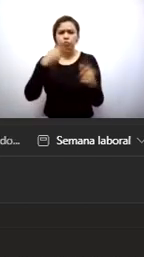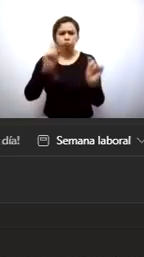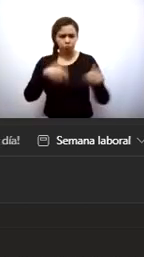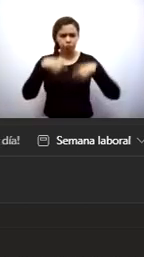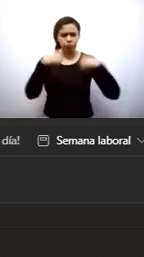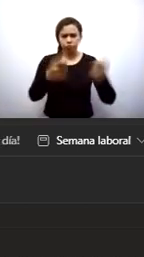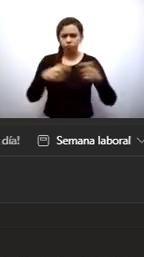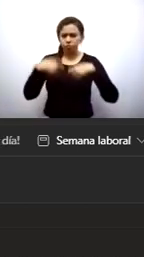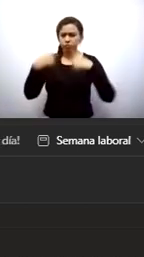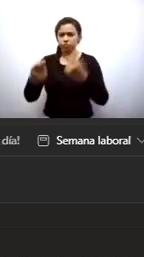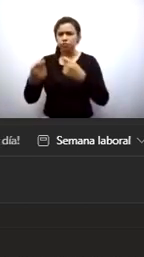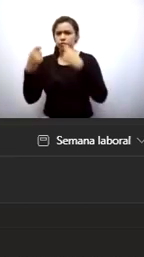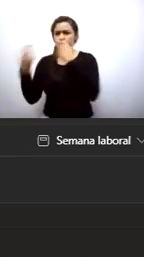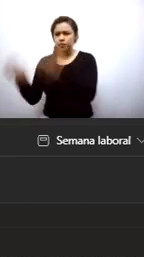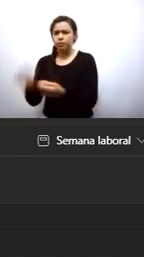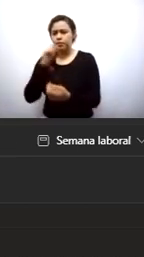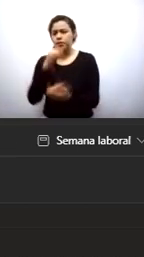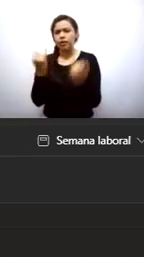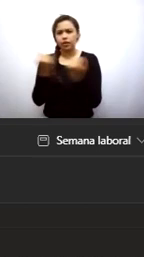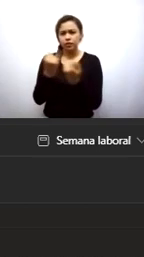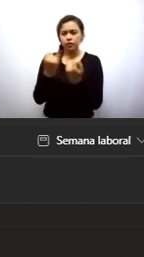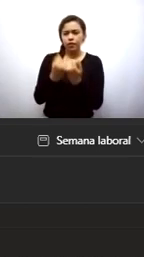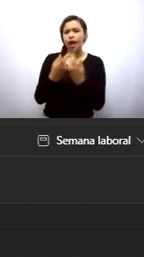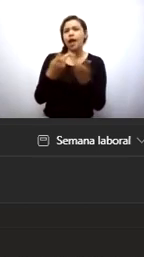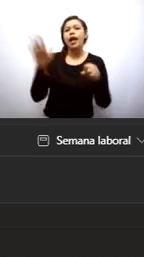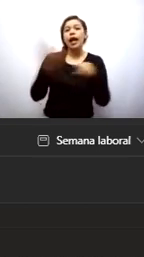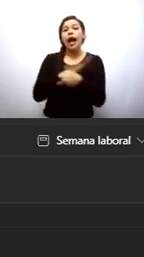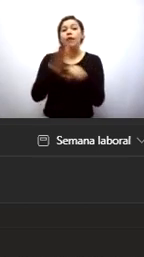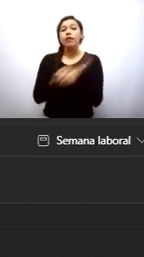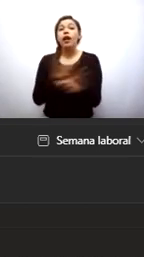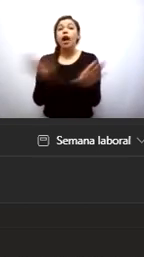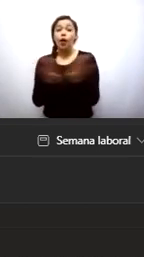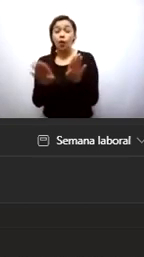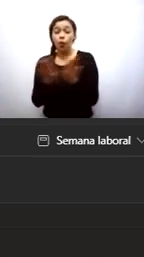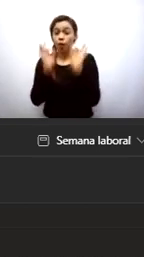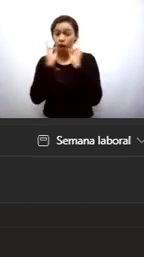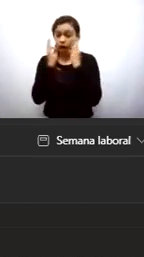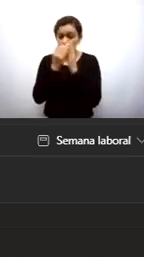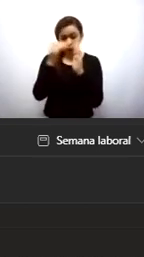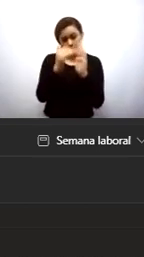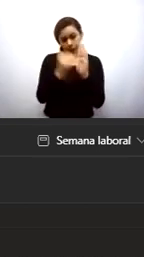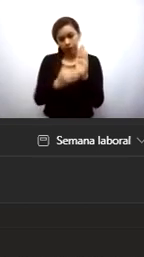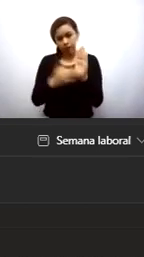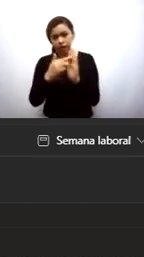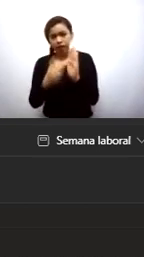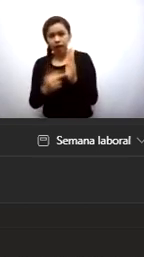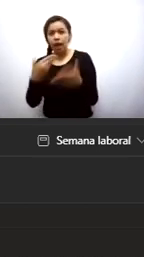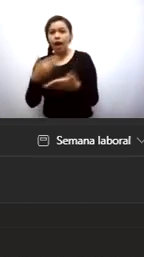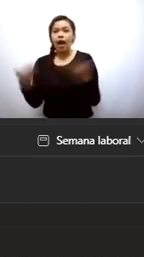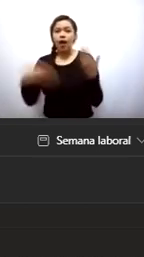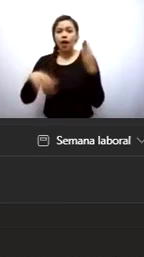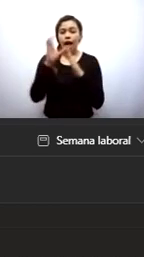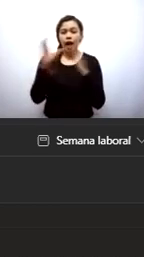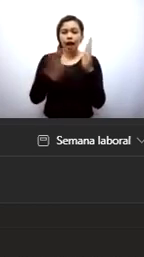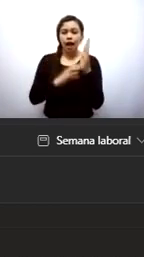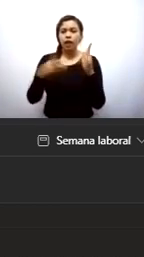podemos incluso hasta meter rúbricas de evaluación. Y estamos ahorita en calendario, que es donde nos vamos